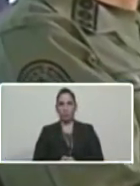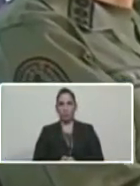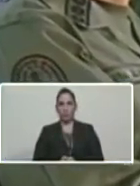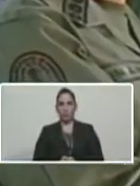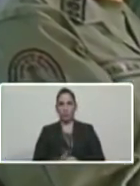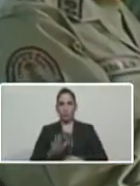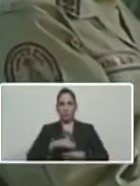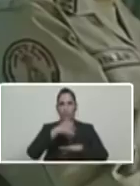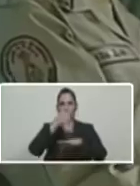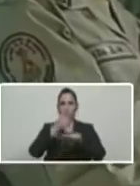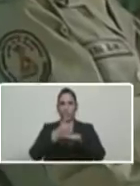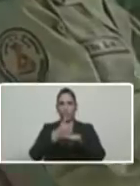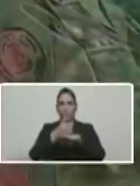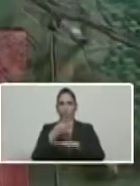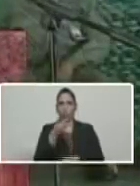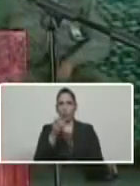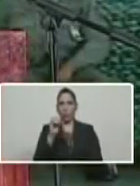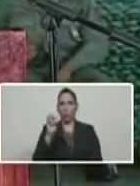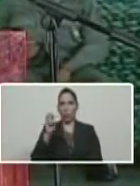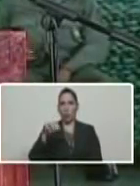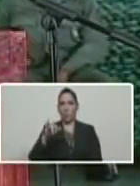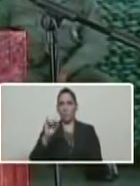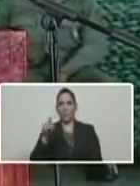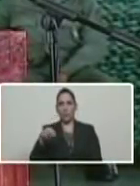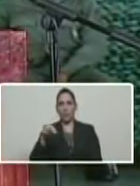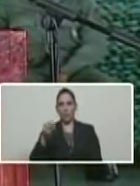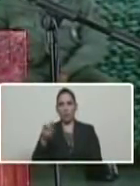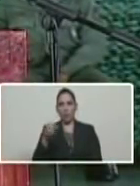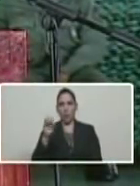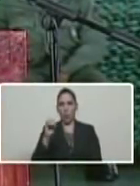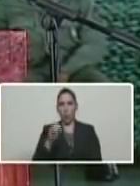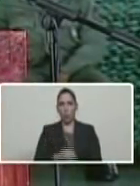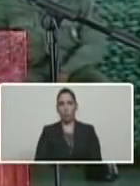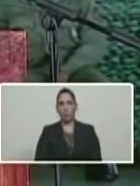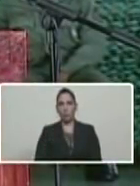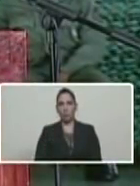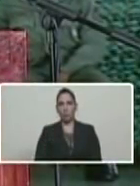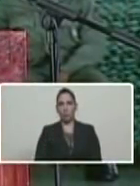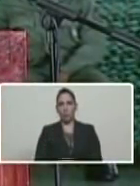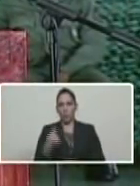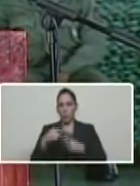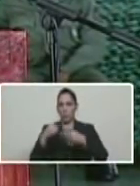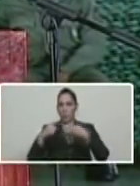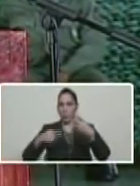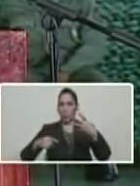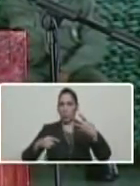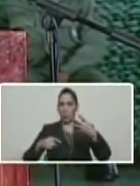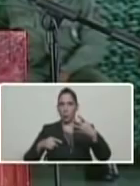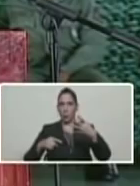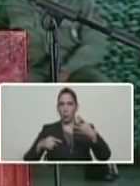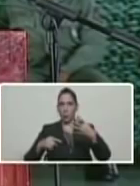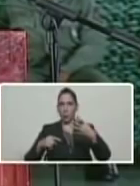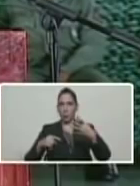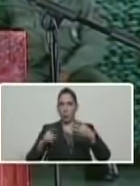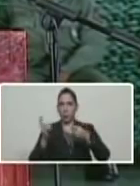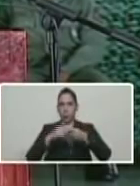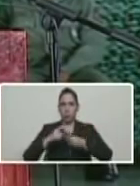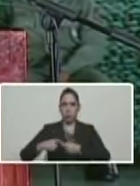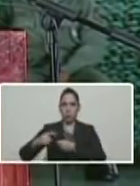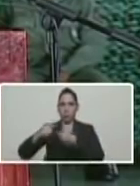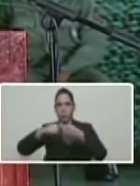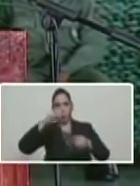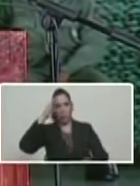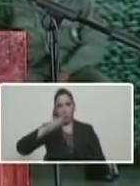Mayor General Domingo Hernández Lares, comandante de la Región Estratégica de Defensa Integral Central y demás oficiales generales y almirantes comandantes de regiones estratégicas de